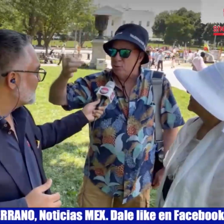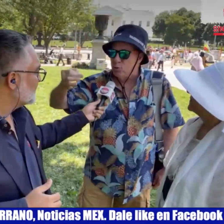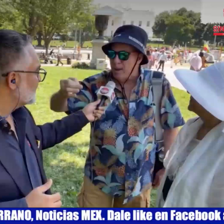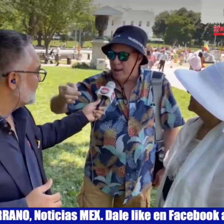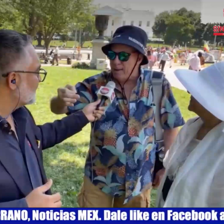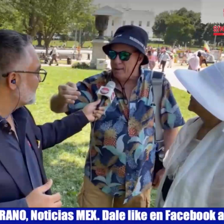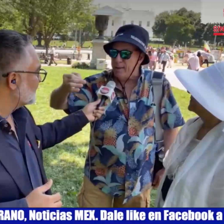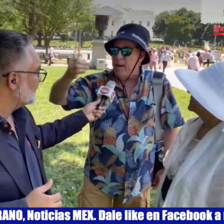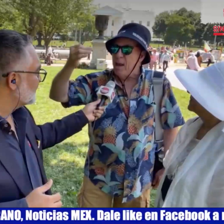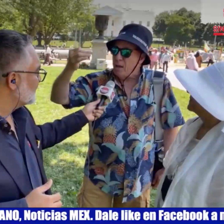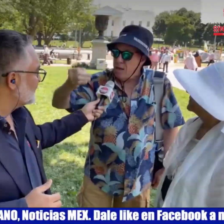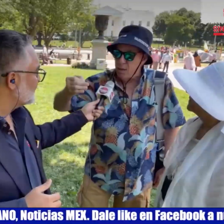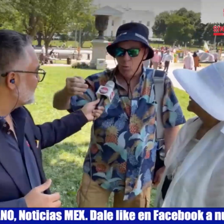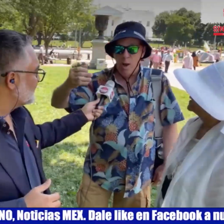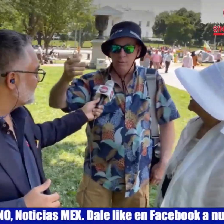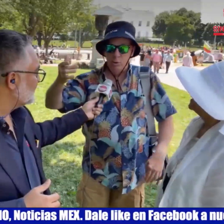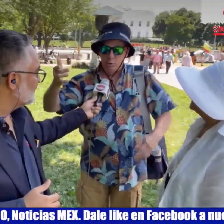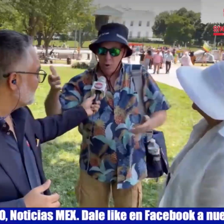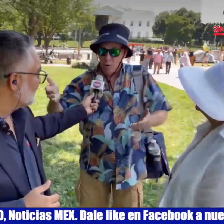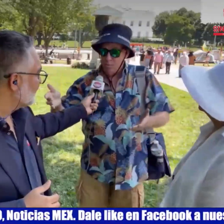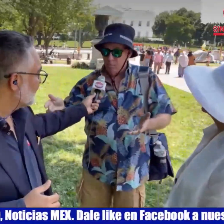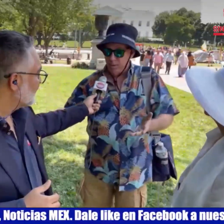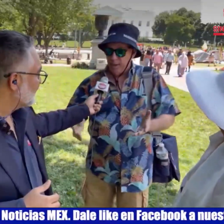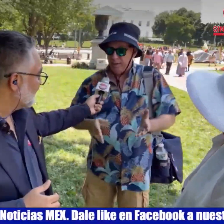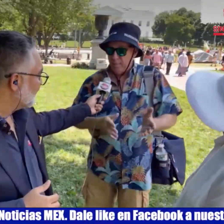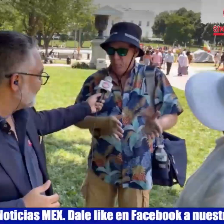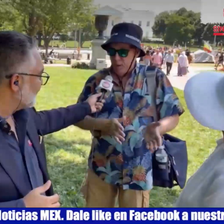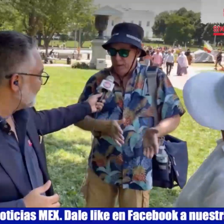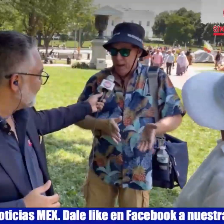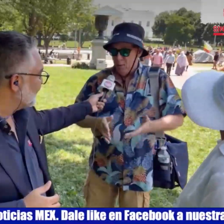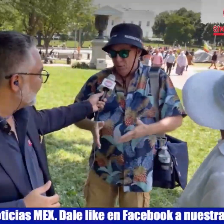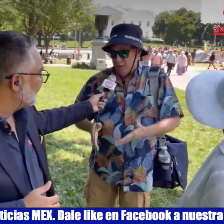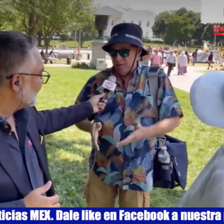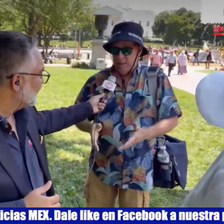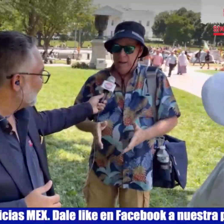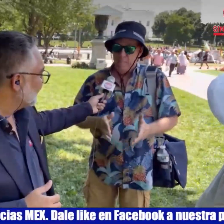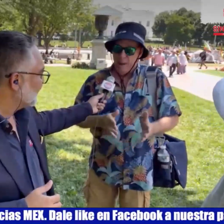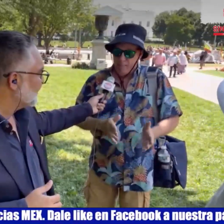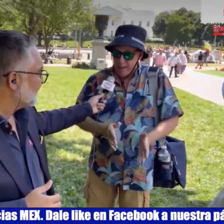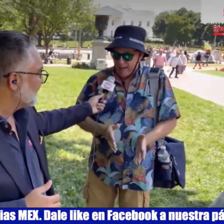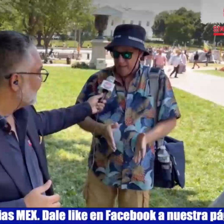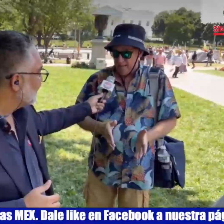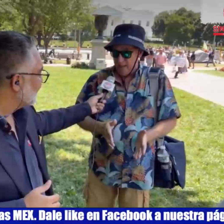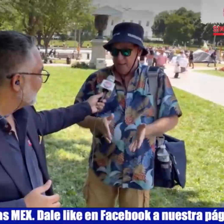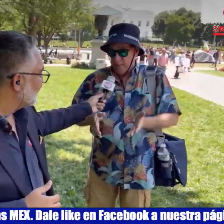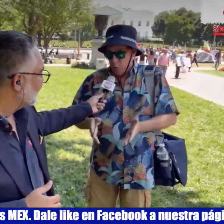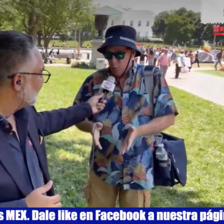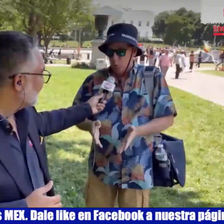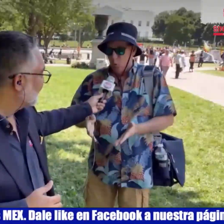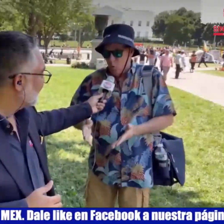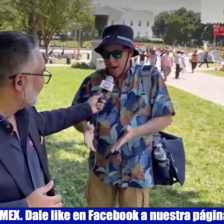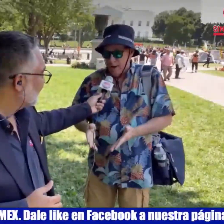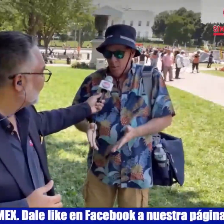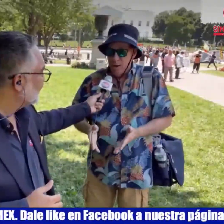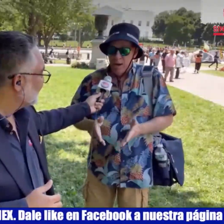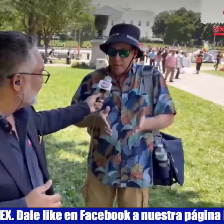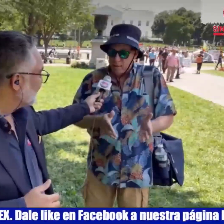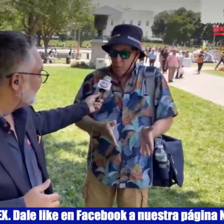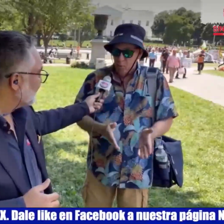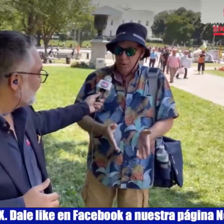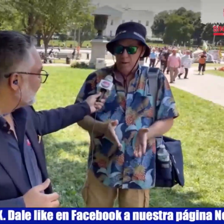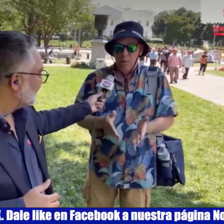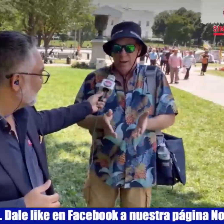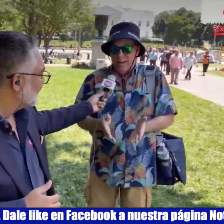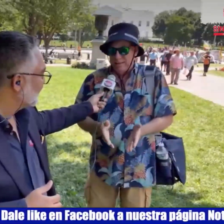quiere ni su madre. Y cuando Trump, que es republicano, dice que el papá de Ted Cruz, cubano,